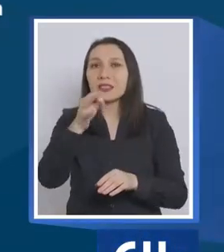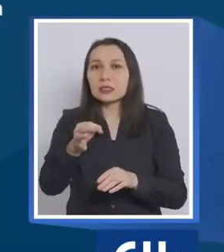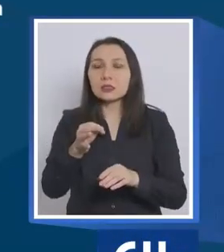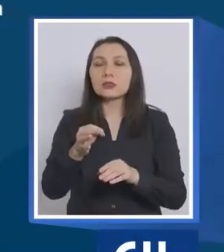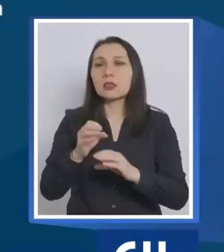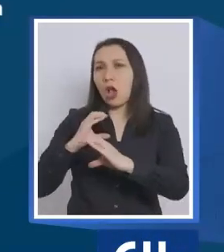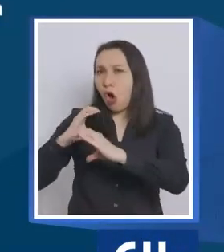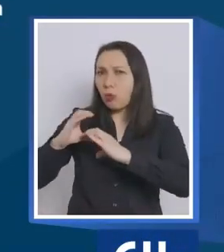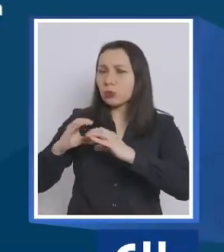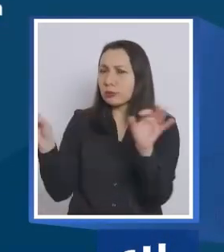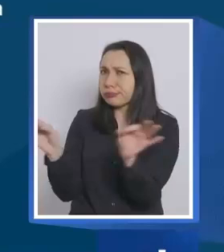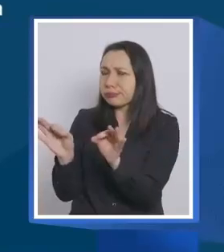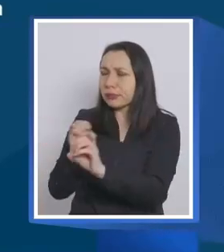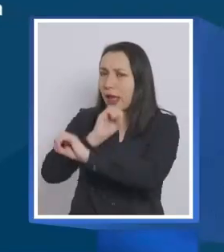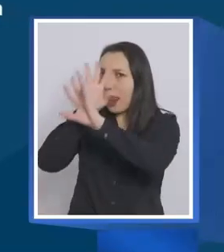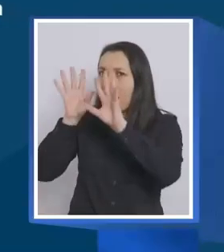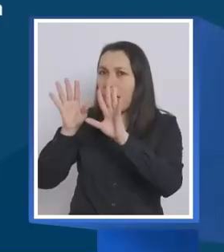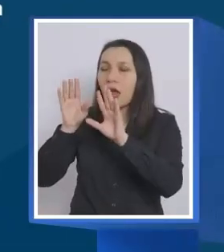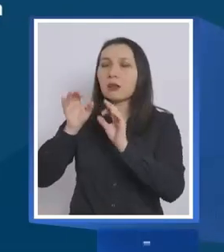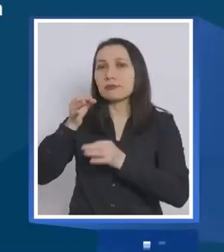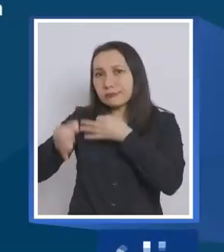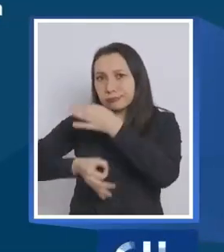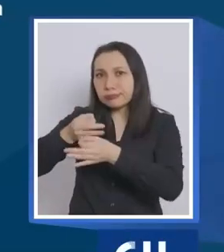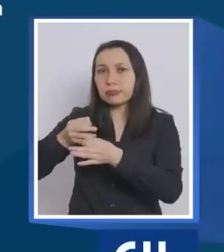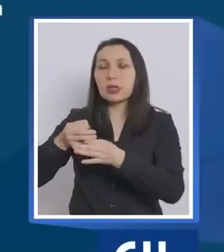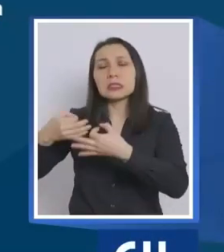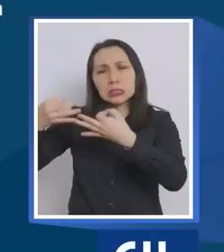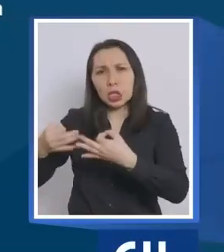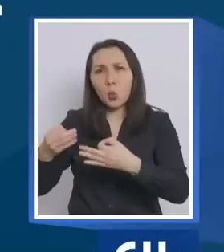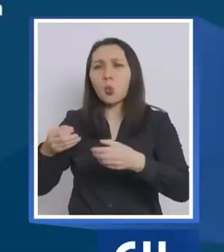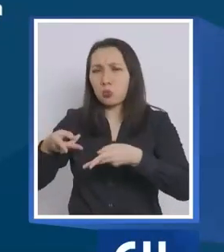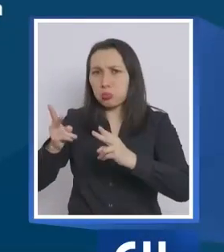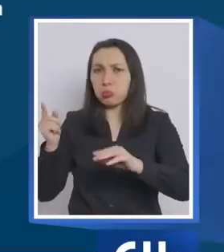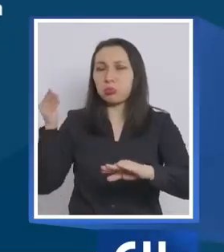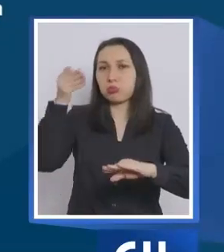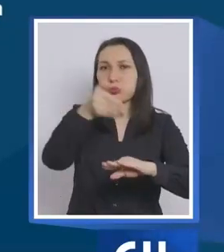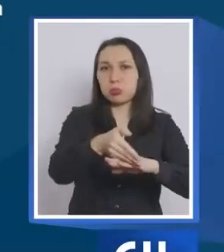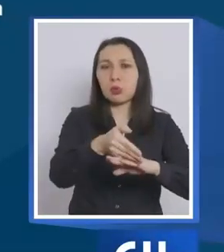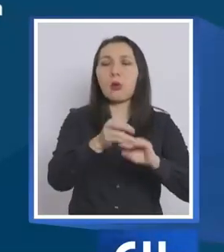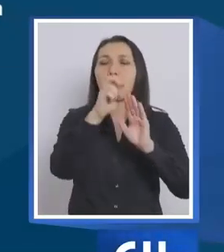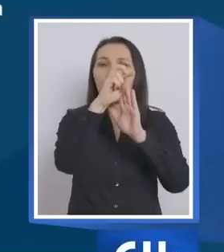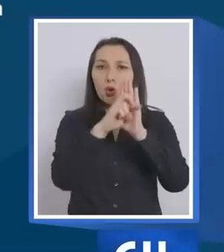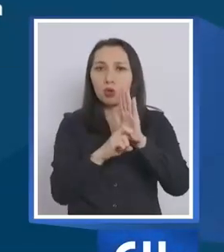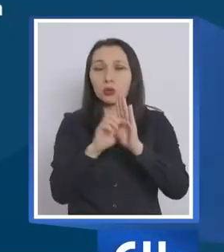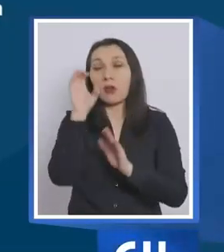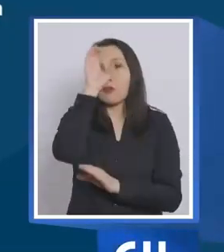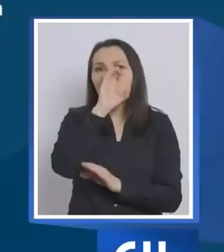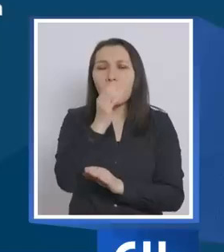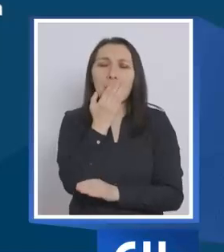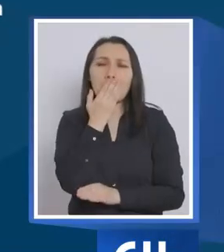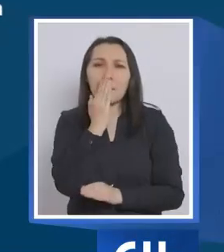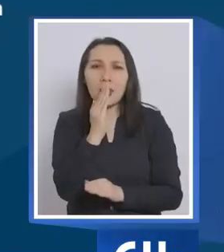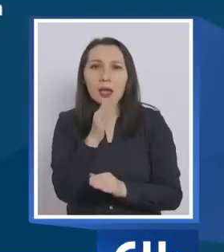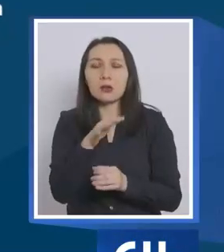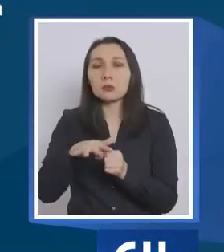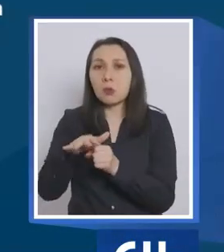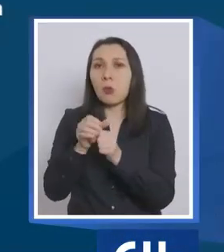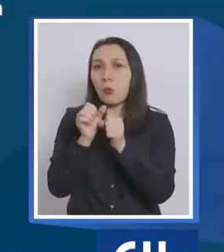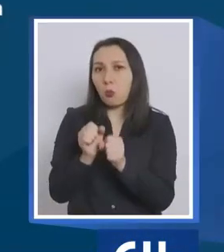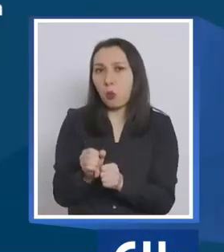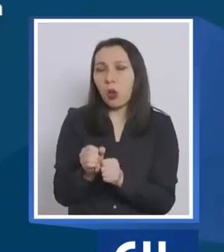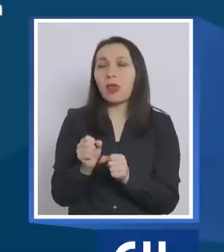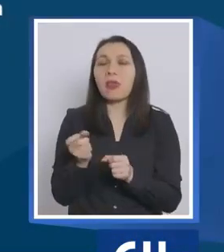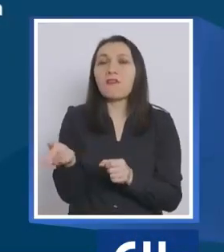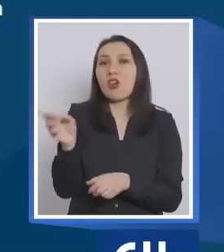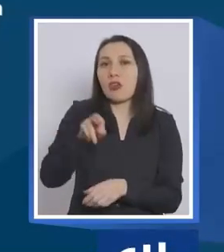comunicación efectiva precisamente la seguridad en los protocolos y buscar las mejores condiciones para que eso